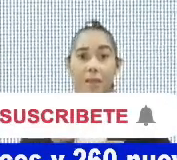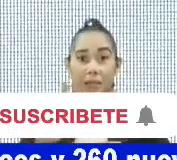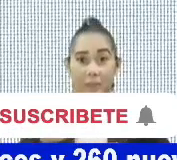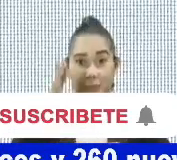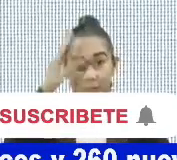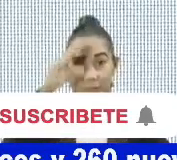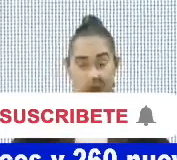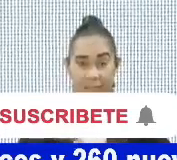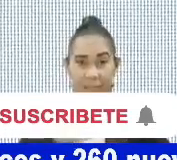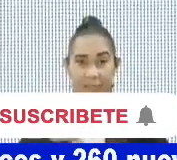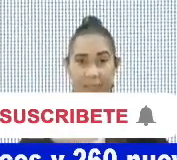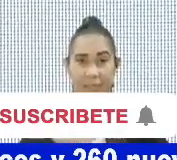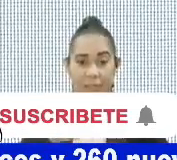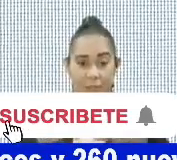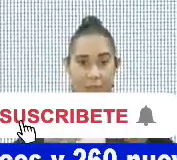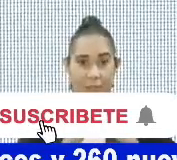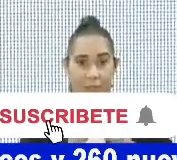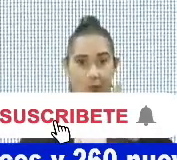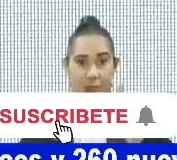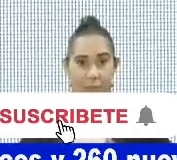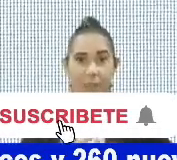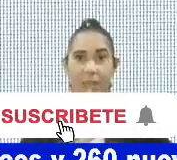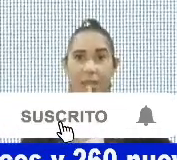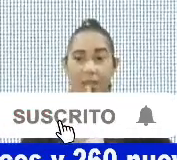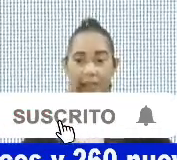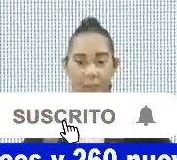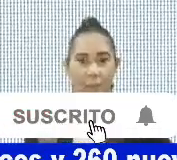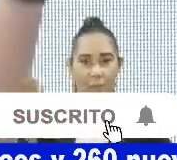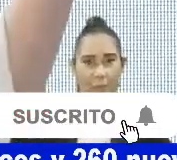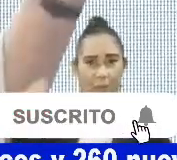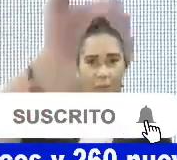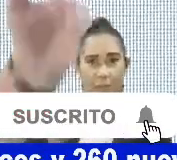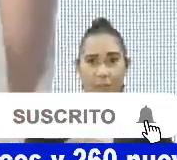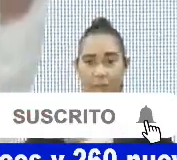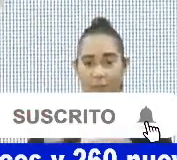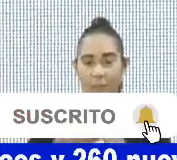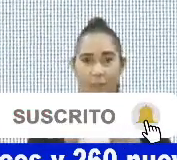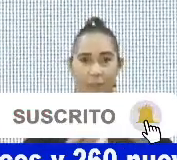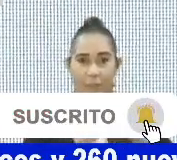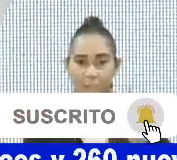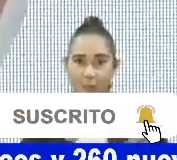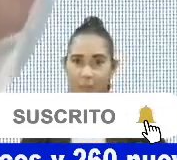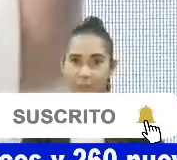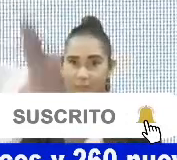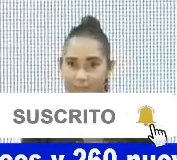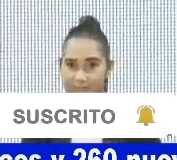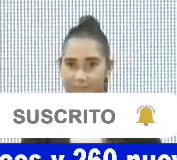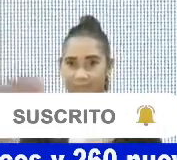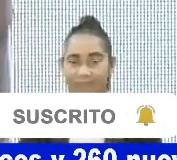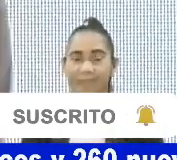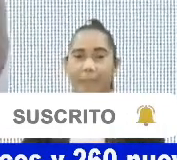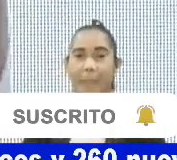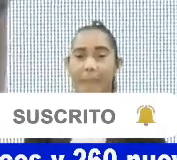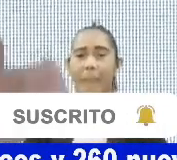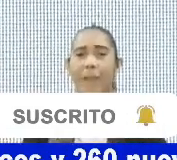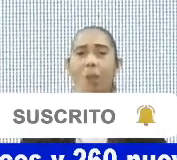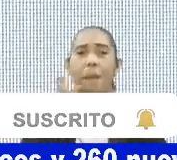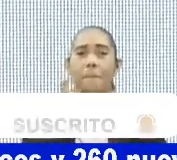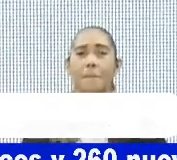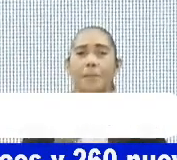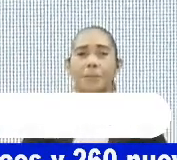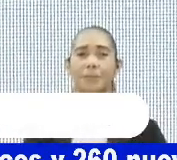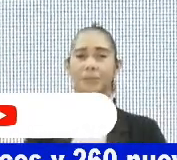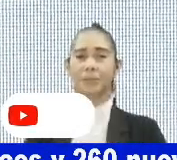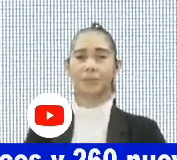al señor comunitario que habló en nombre de todos los comunitarios. Por aquí está. Usted